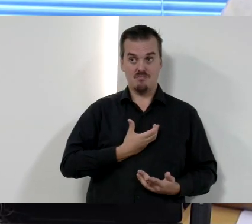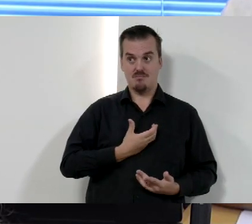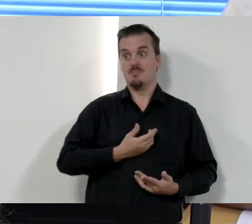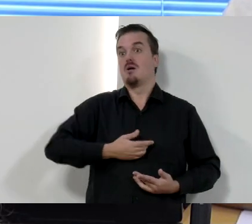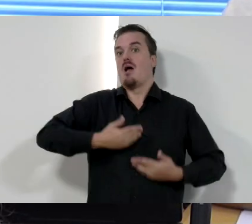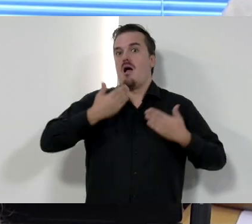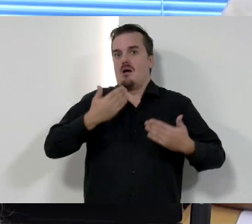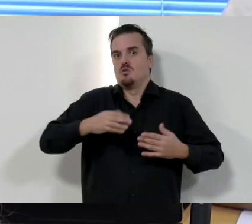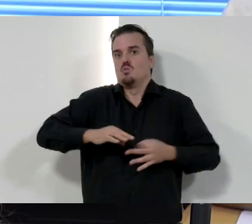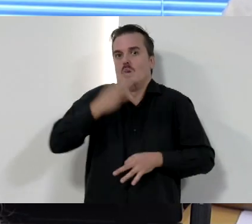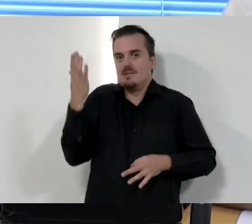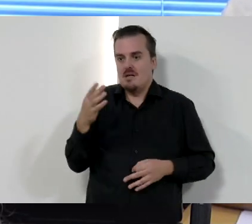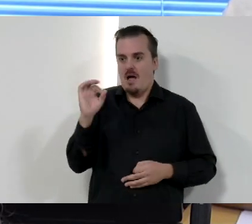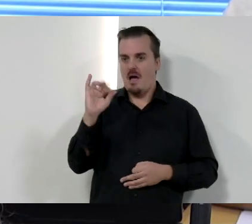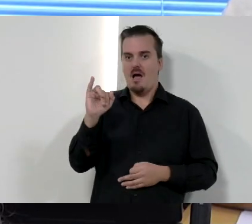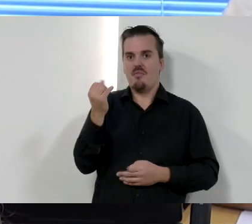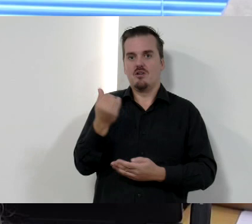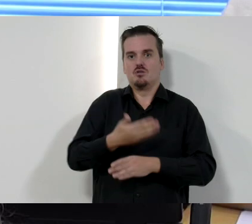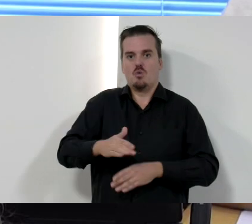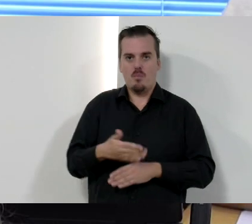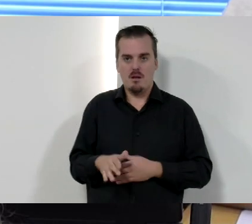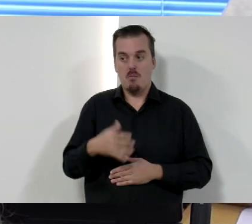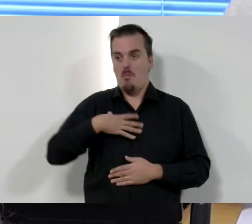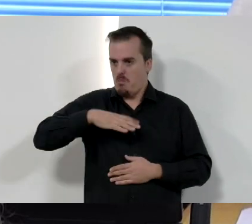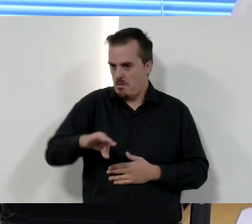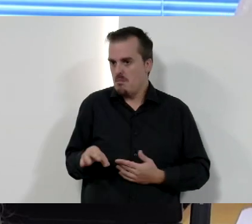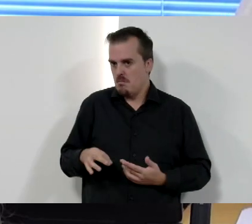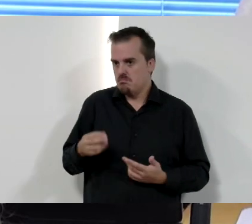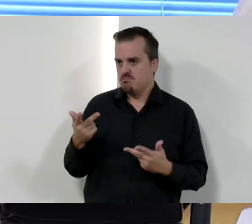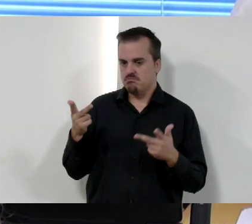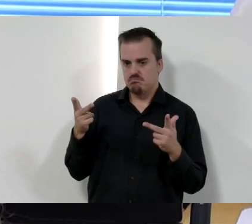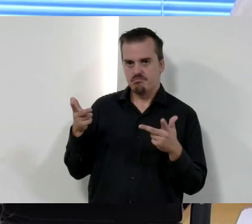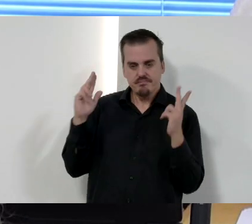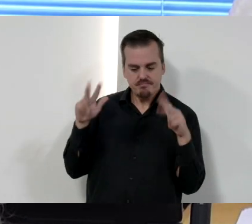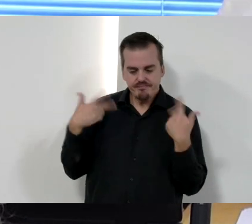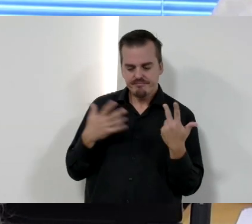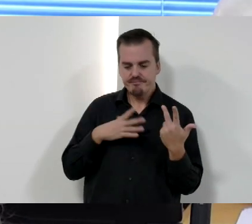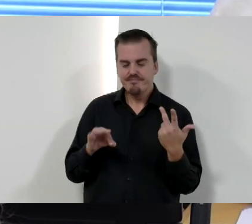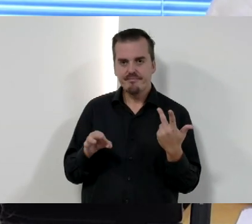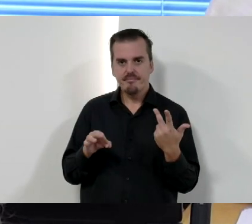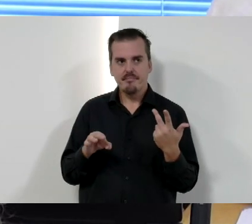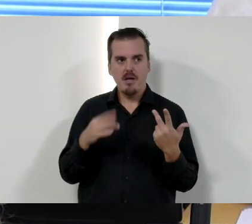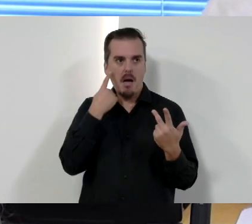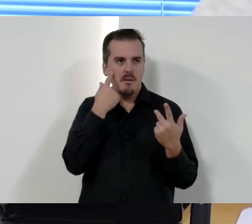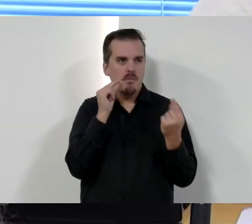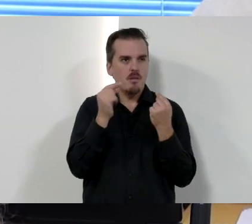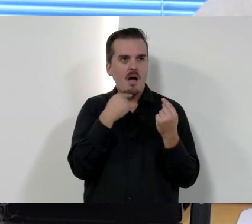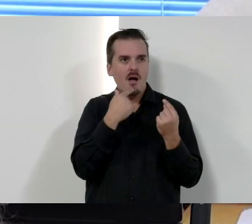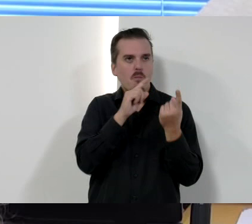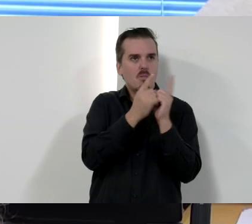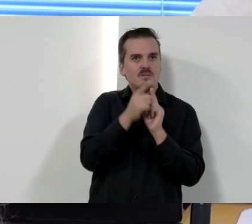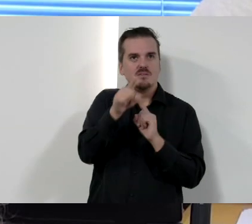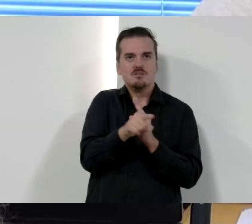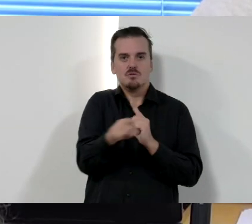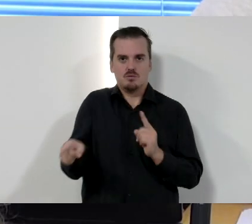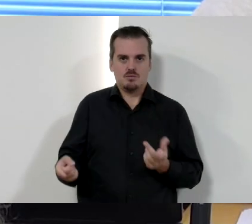tiene remanente para poder gestionar puede permitirse por lo menos discutir en torno a si hay que hacer alguna modificación en